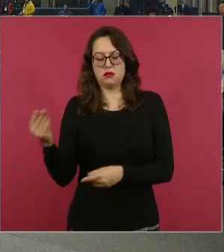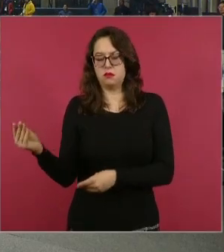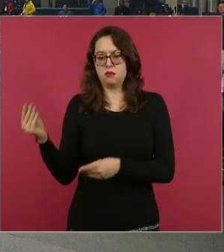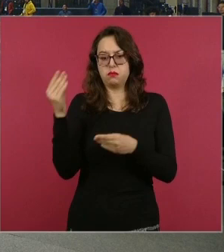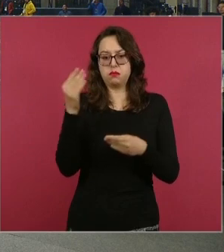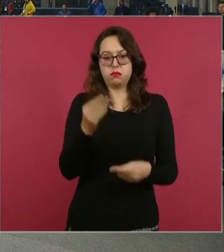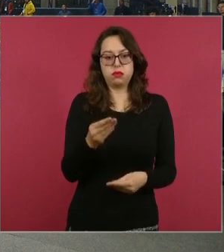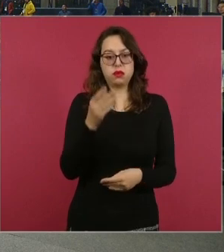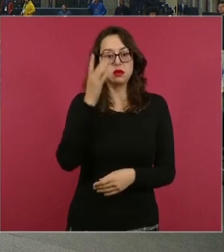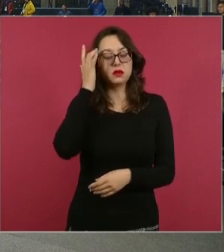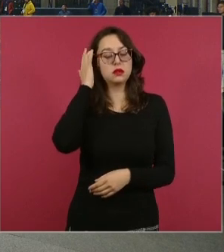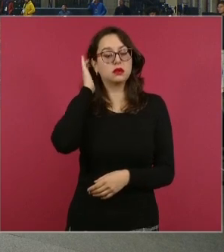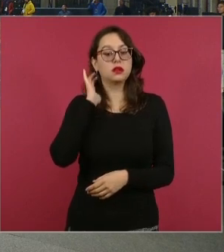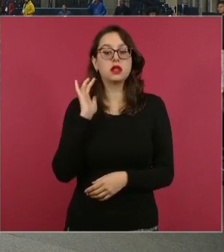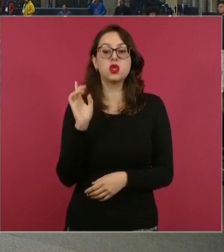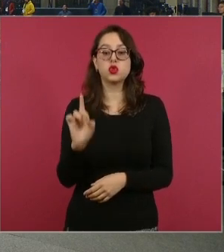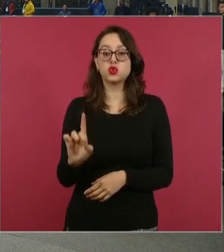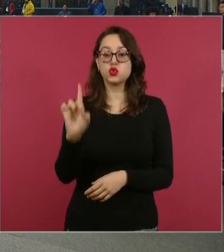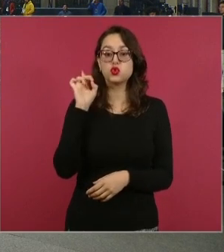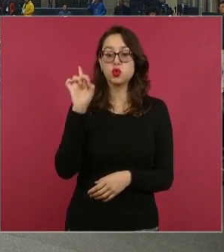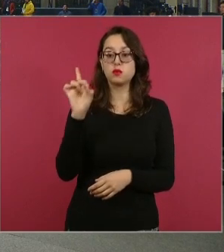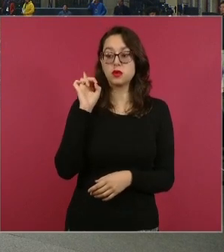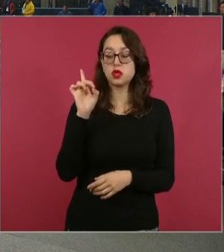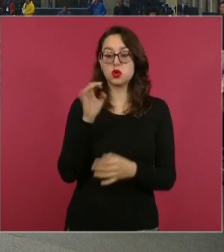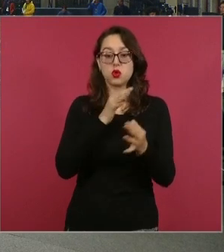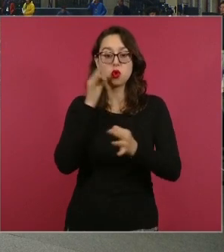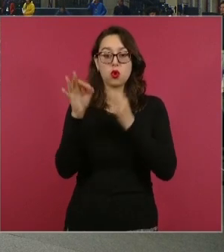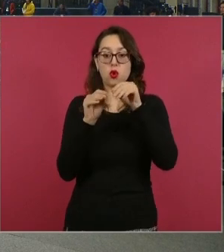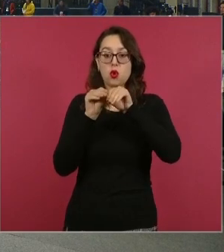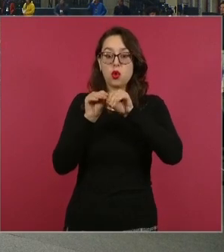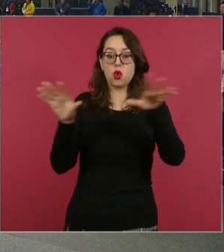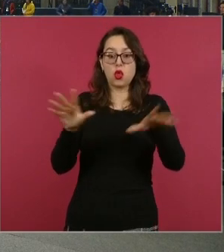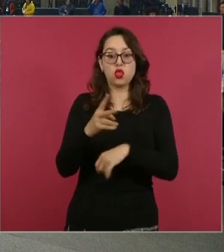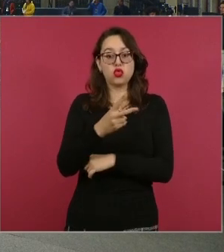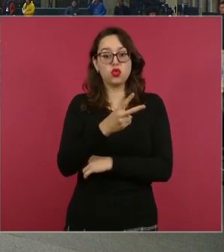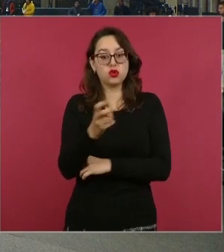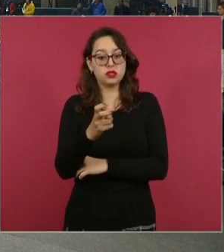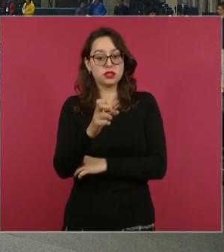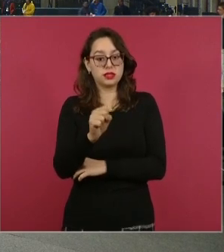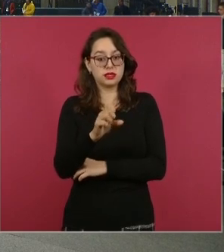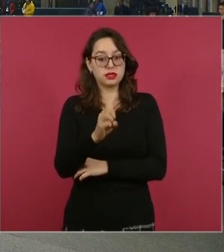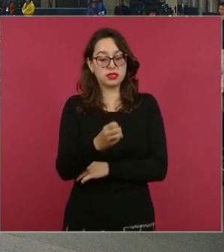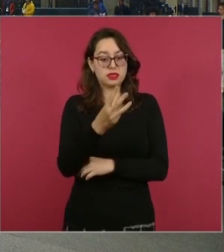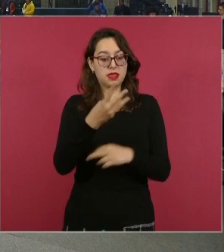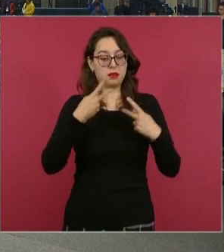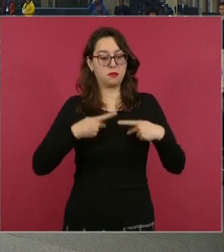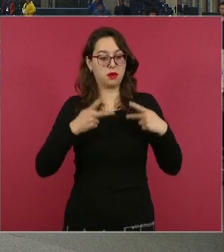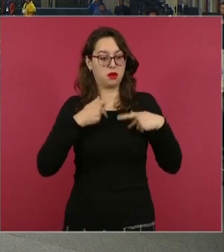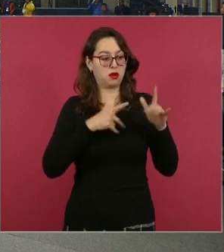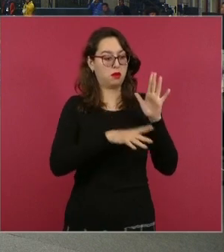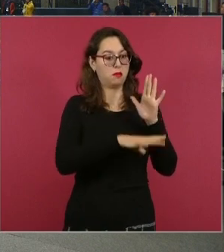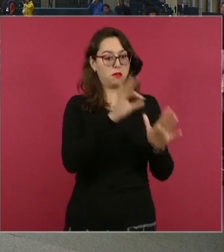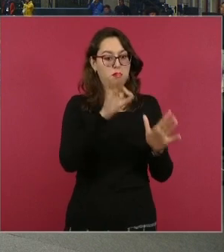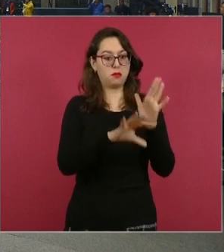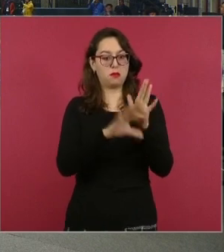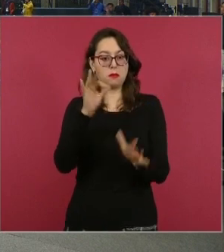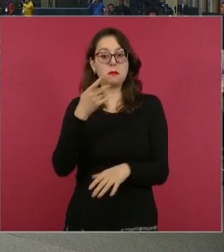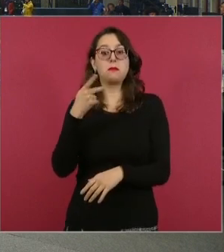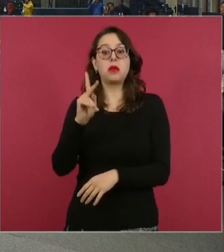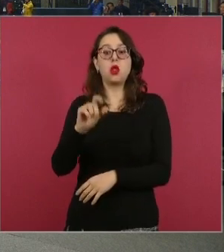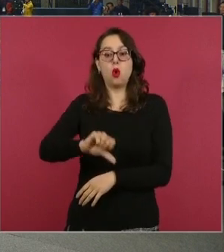dato sac un boletín el domingo no de que habían localizado 163 personas pero todavía el de